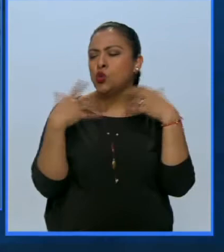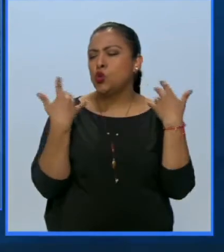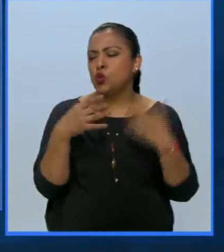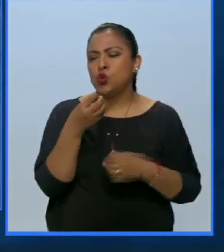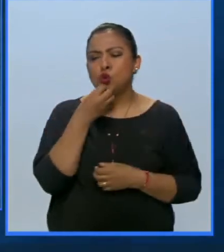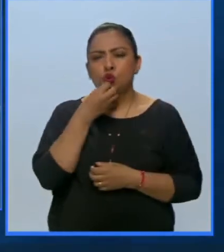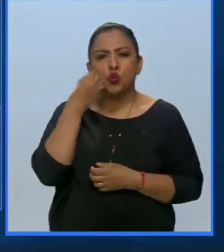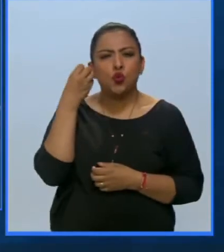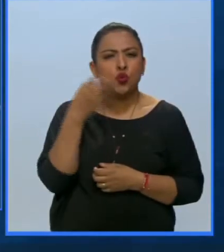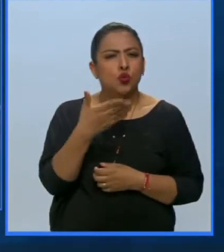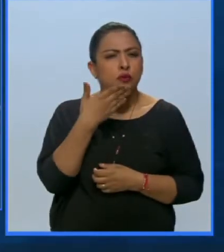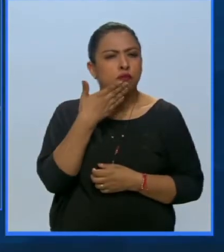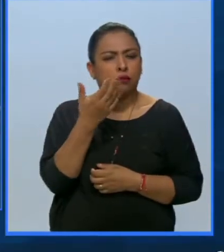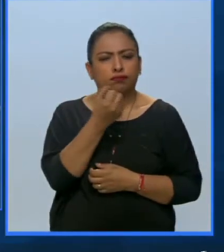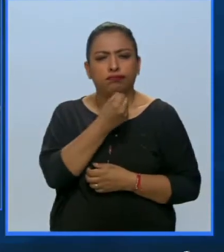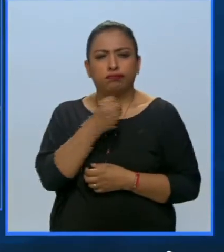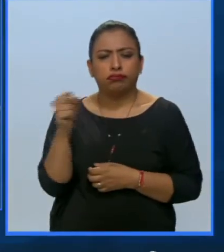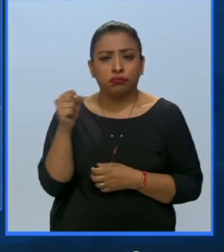extraordinaria,